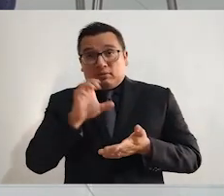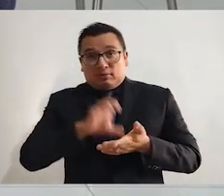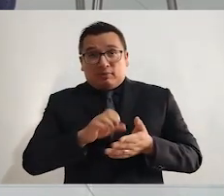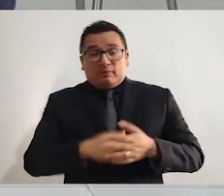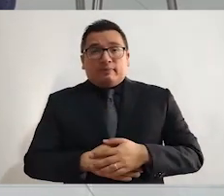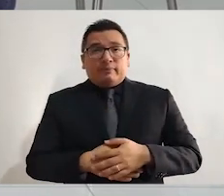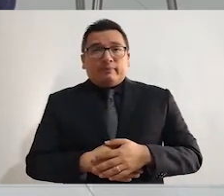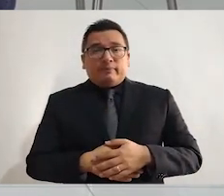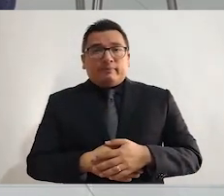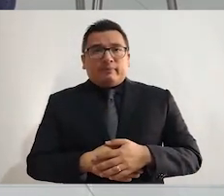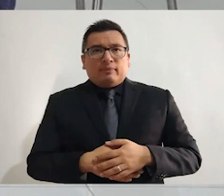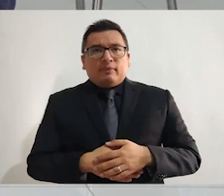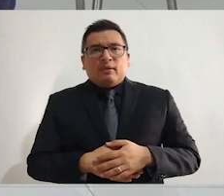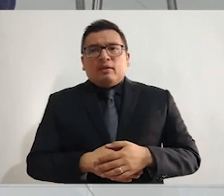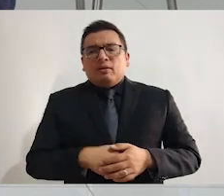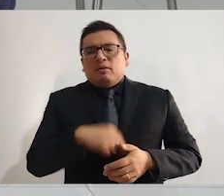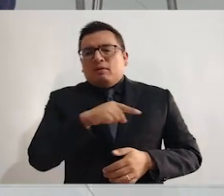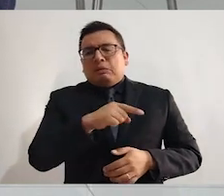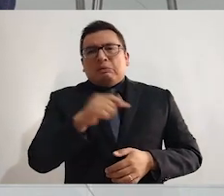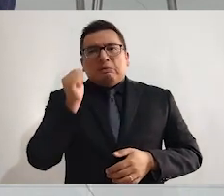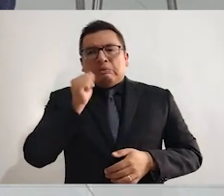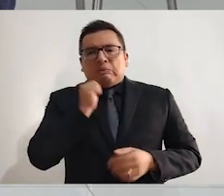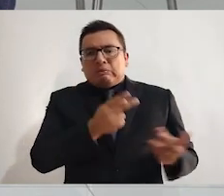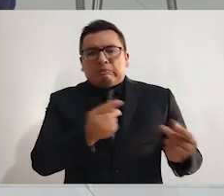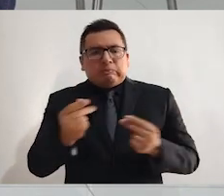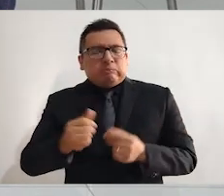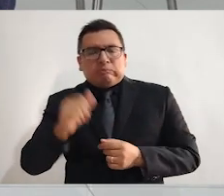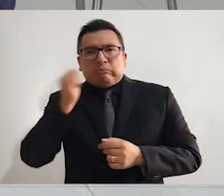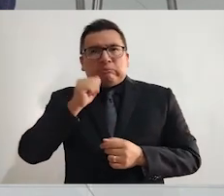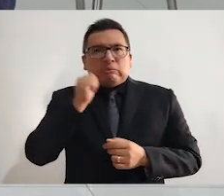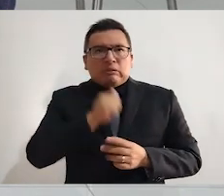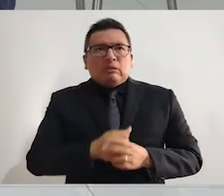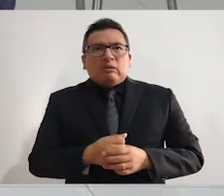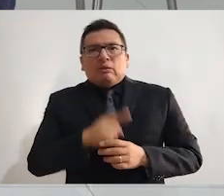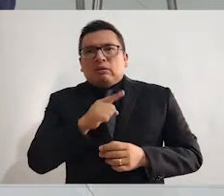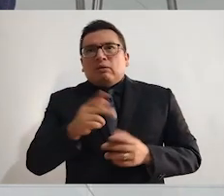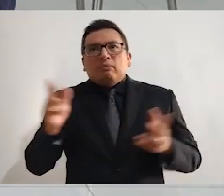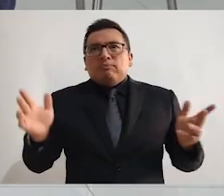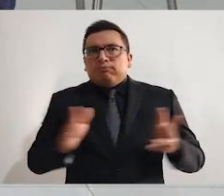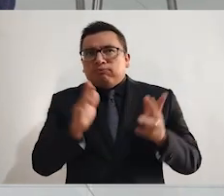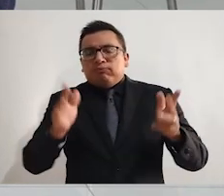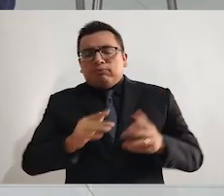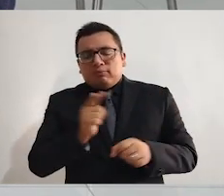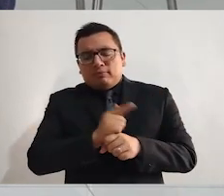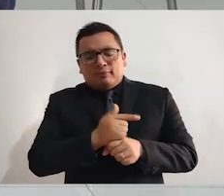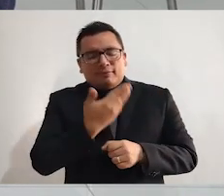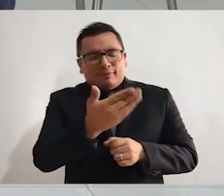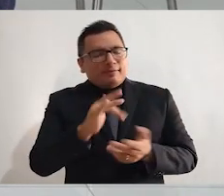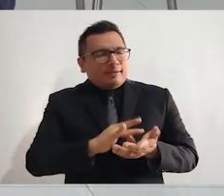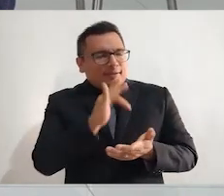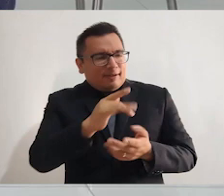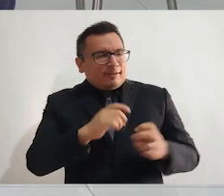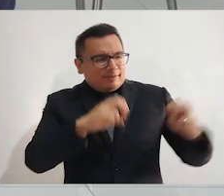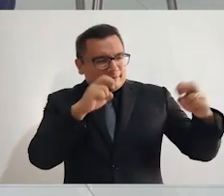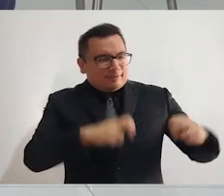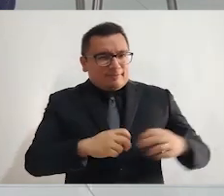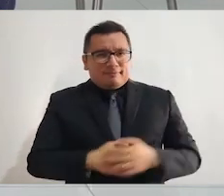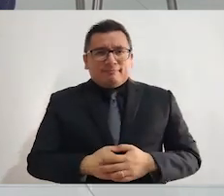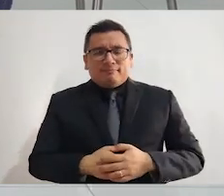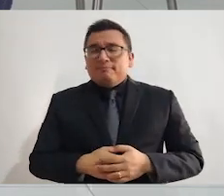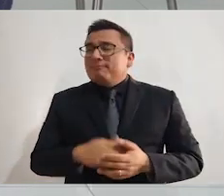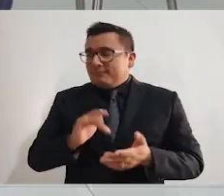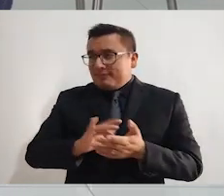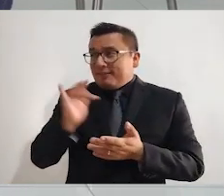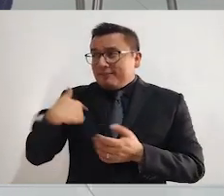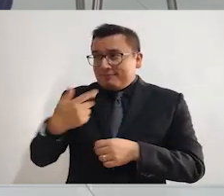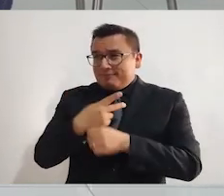con discapacidad y en general es una persona muy activa, muy dinámica y siempre muy entusiasta. Licenciada, gracias por estar aquí con nosotros. Muchas gracias